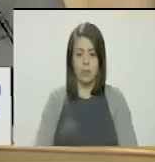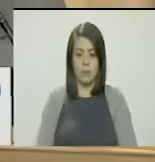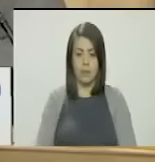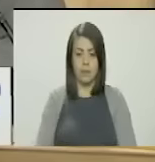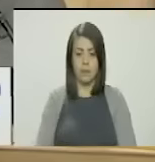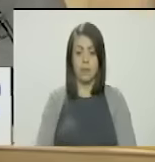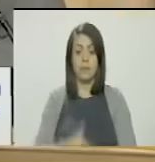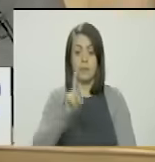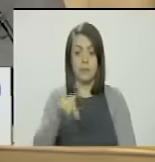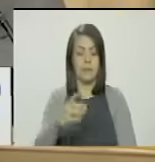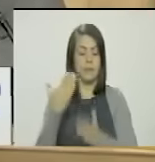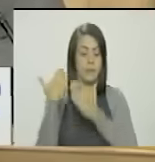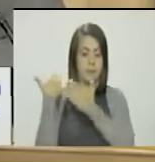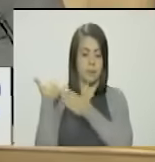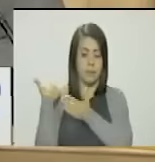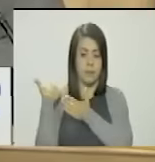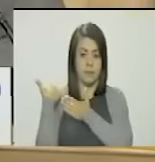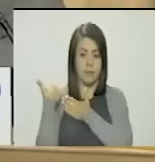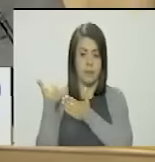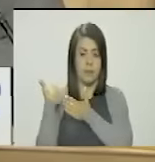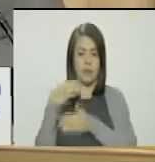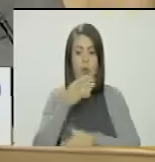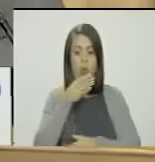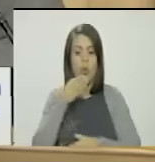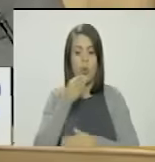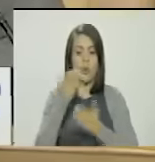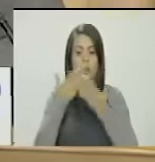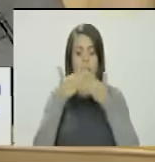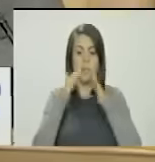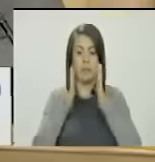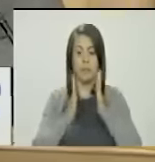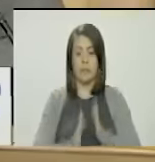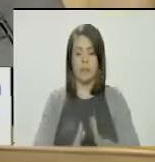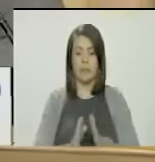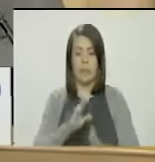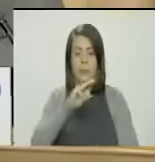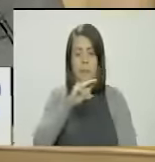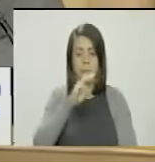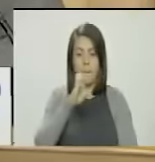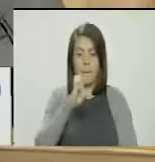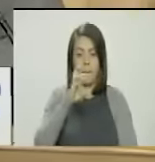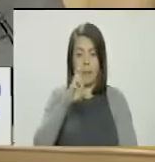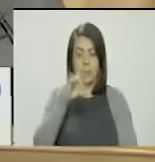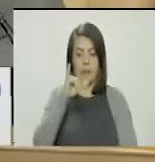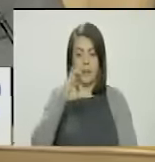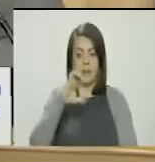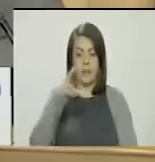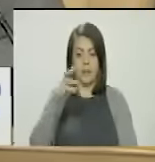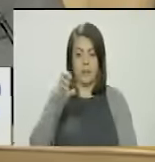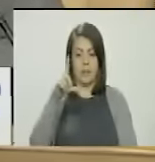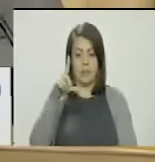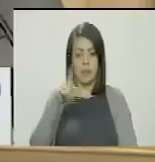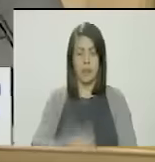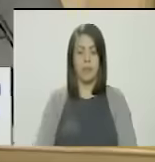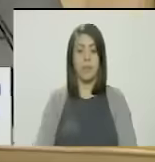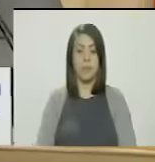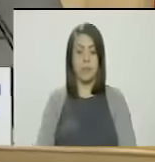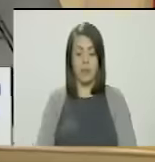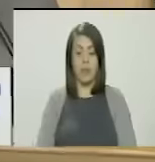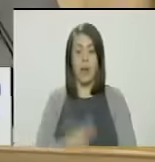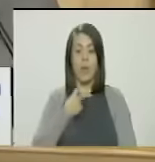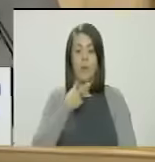2024-2025, a cargo de la joven estudiante Merichel Daniela Dacova